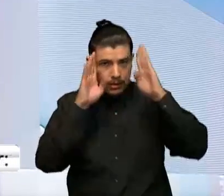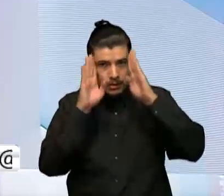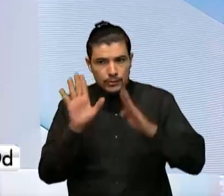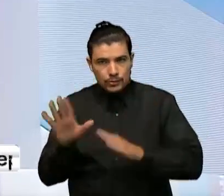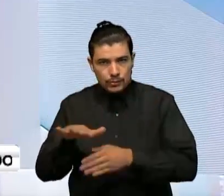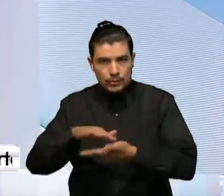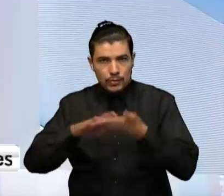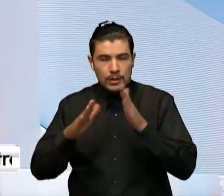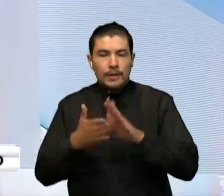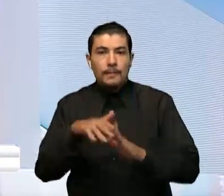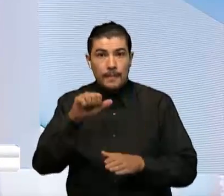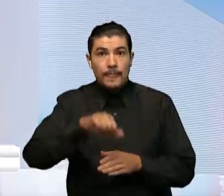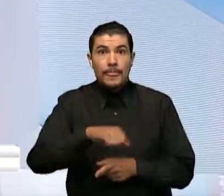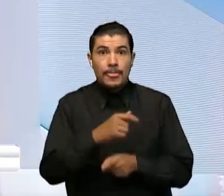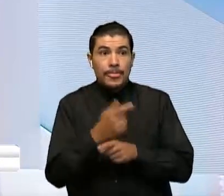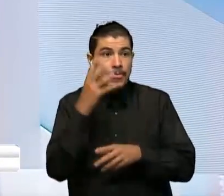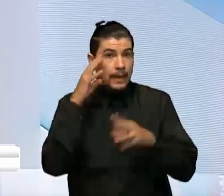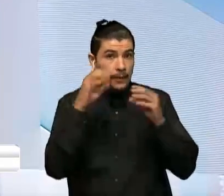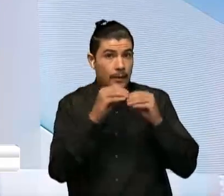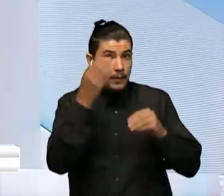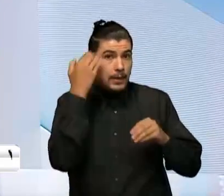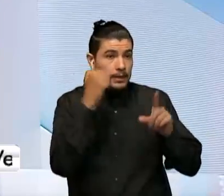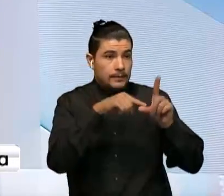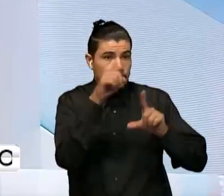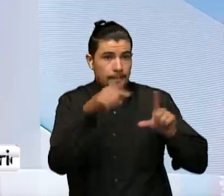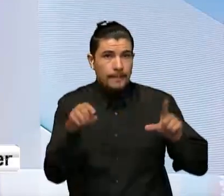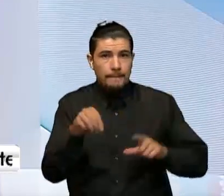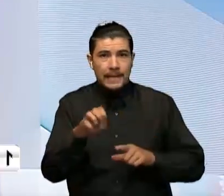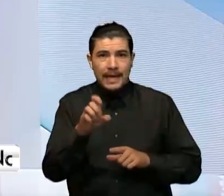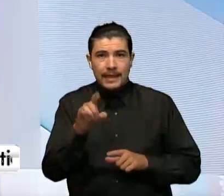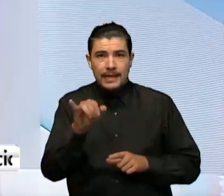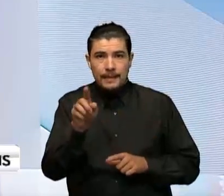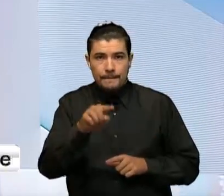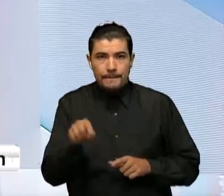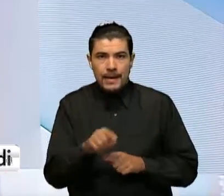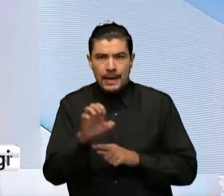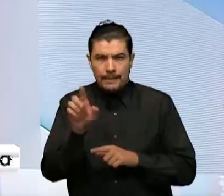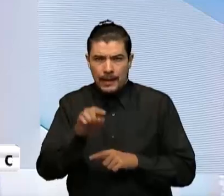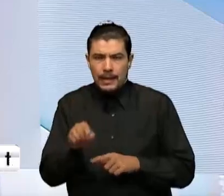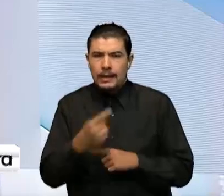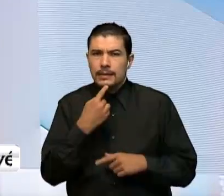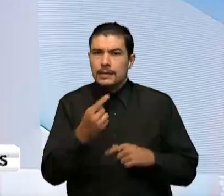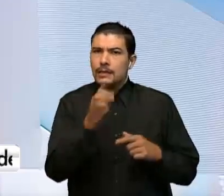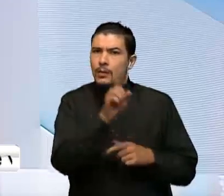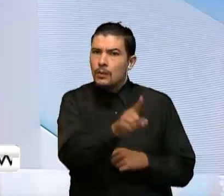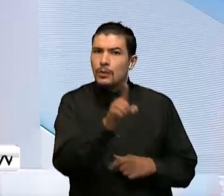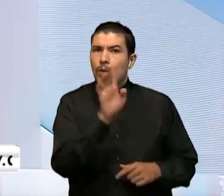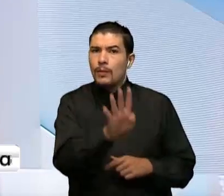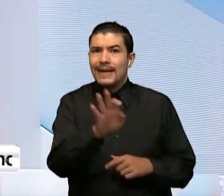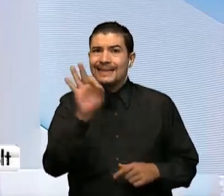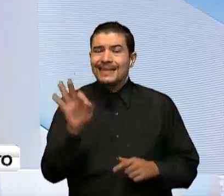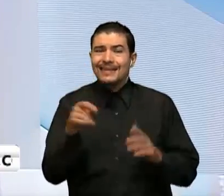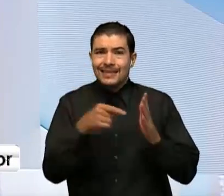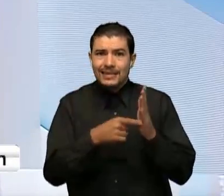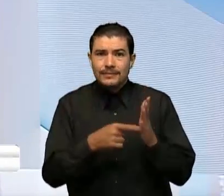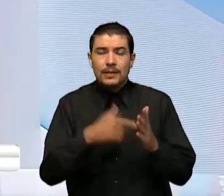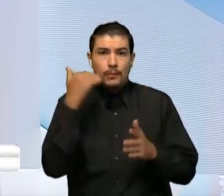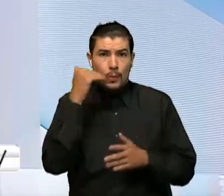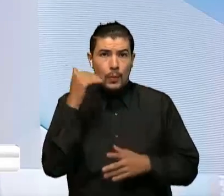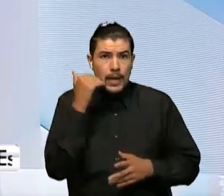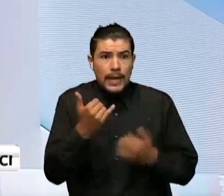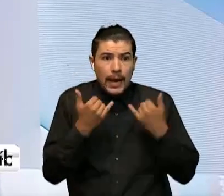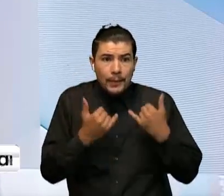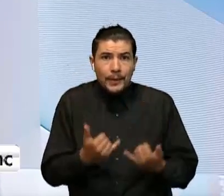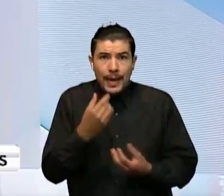y es que de acuerdo con las más recientes cifras de medi más ips alrededor de 143.000 mujeres afiliadas aún no se